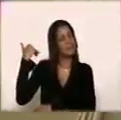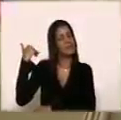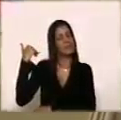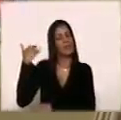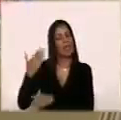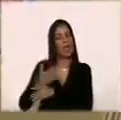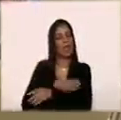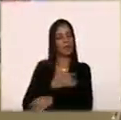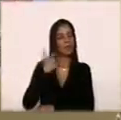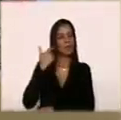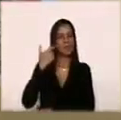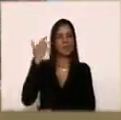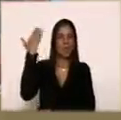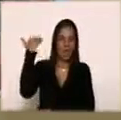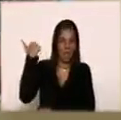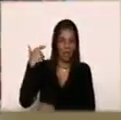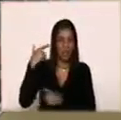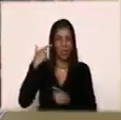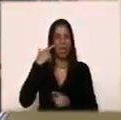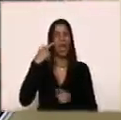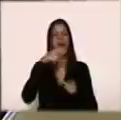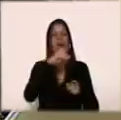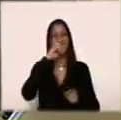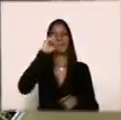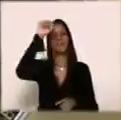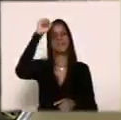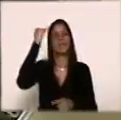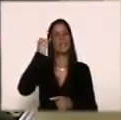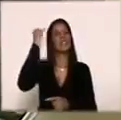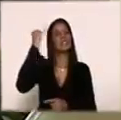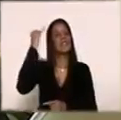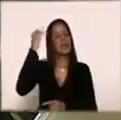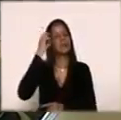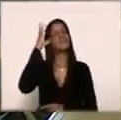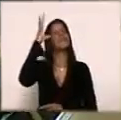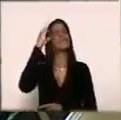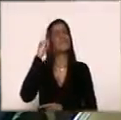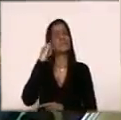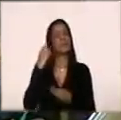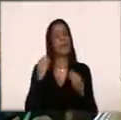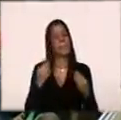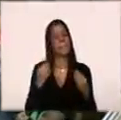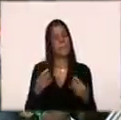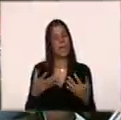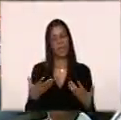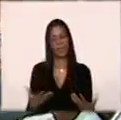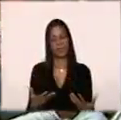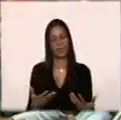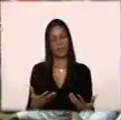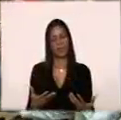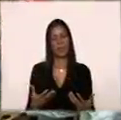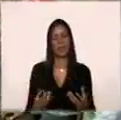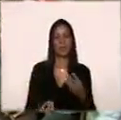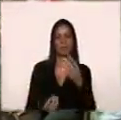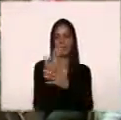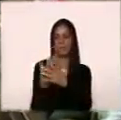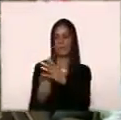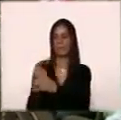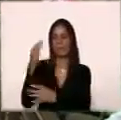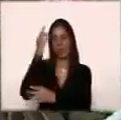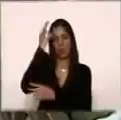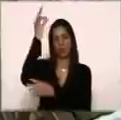Constituyente, había echado a andar esta idea para dotarnos de